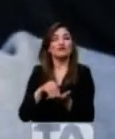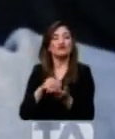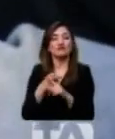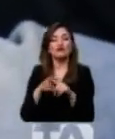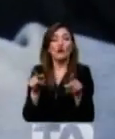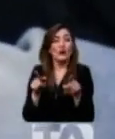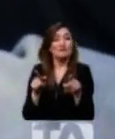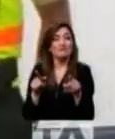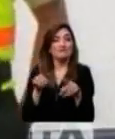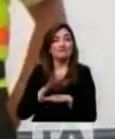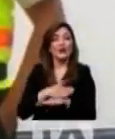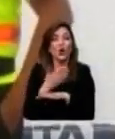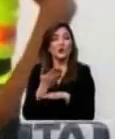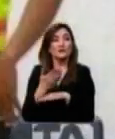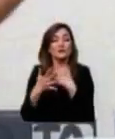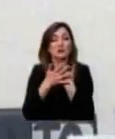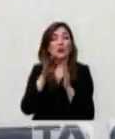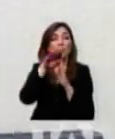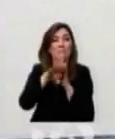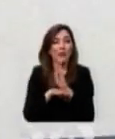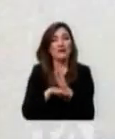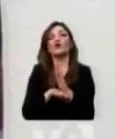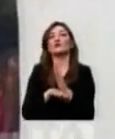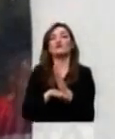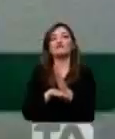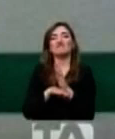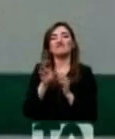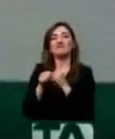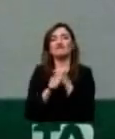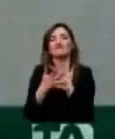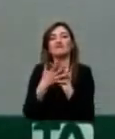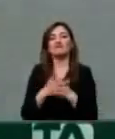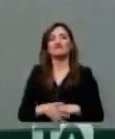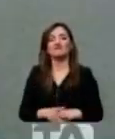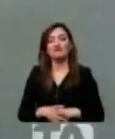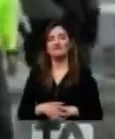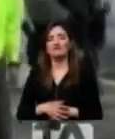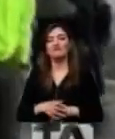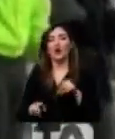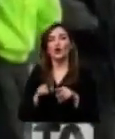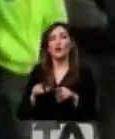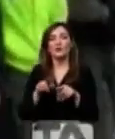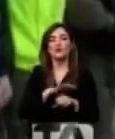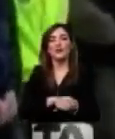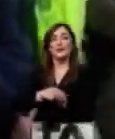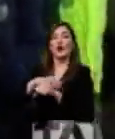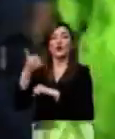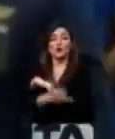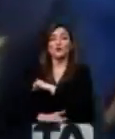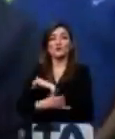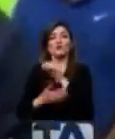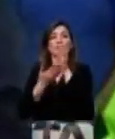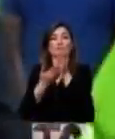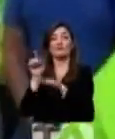distintas circunstancias cumplen menos años de lo establecido en sus penas pero la realidad de aquellos que son extraditados es distinta por ejemplo